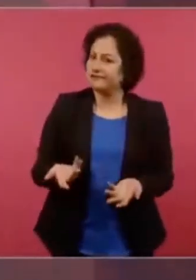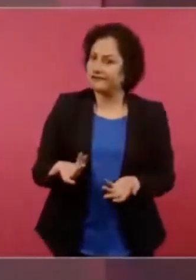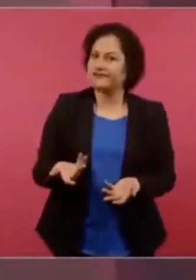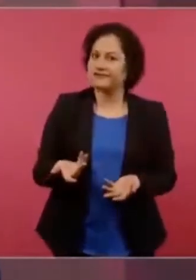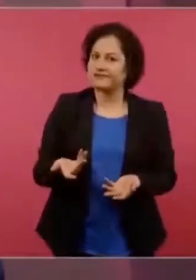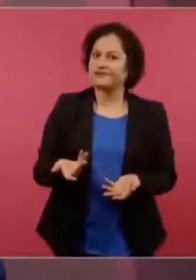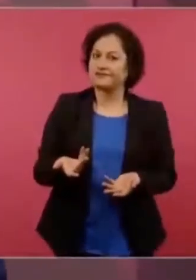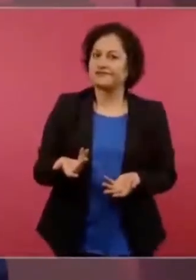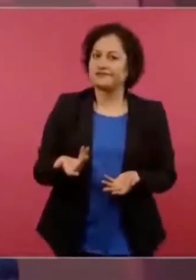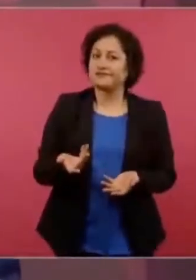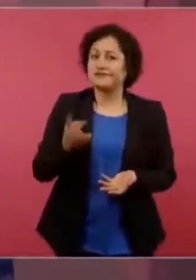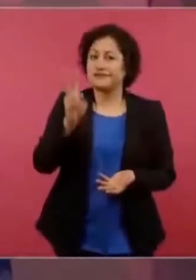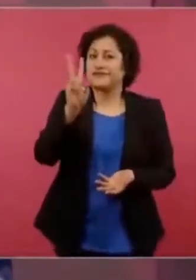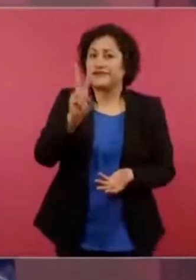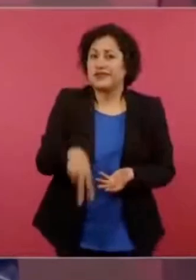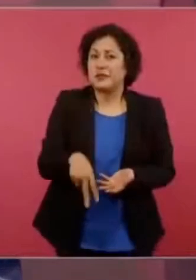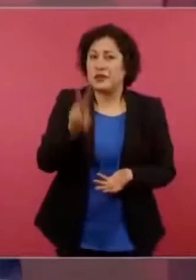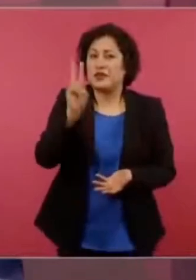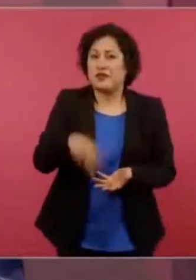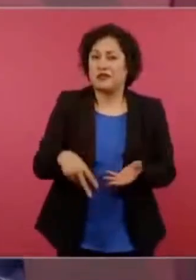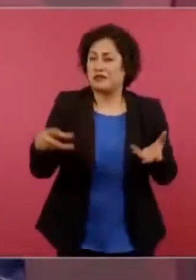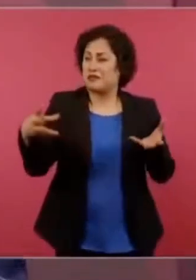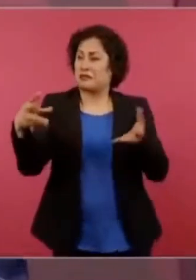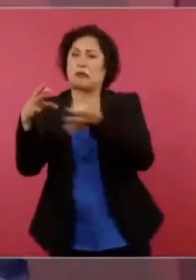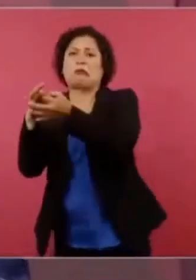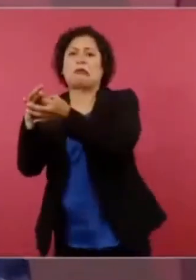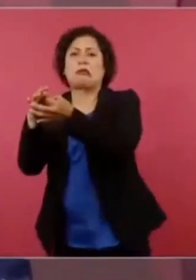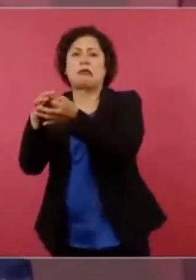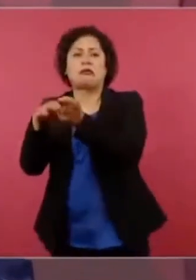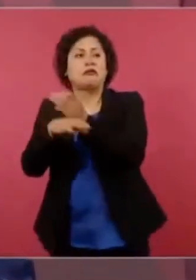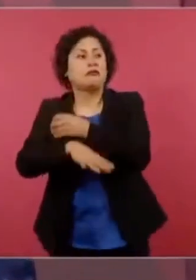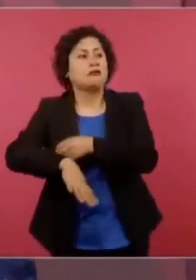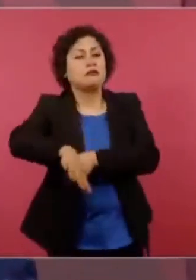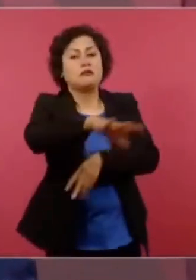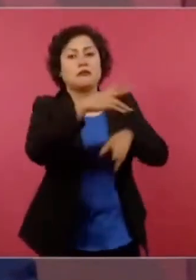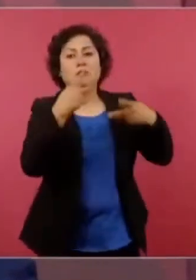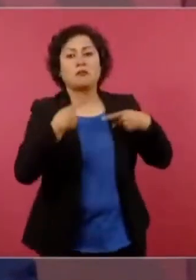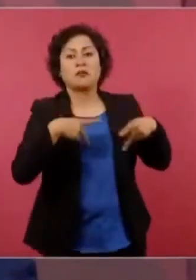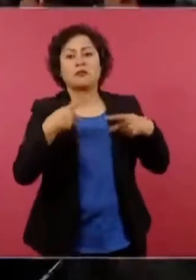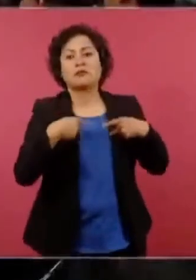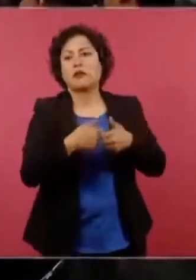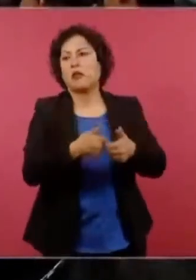distantes, como nunca, del pueblo.